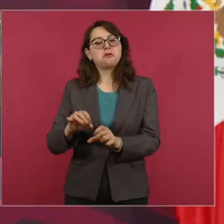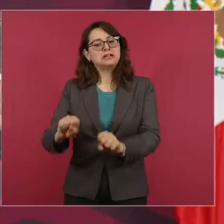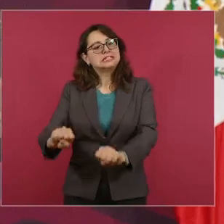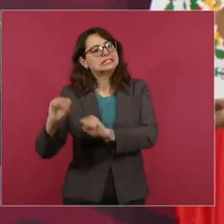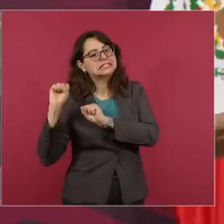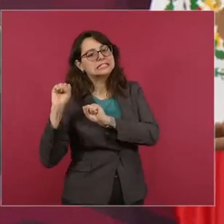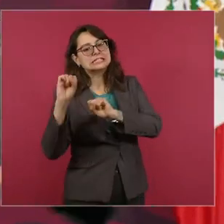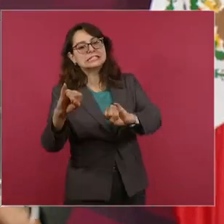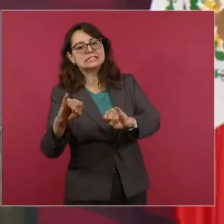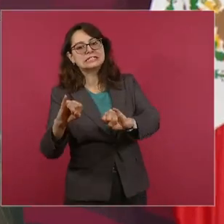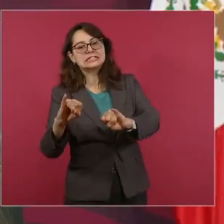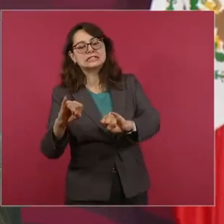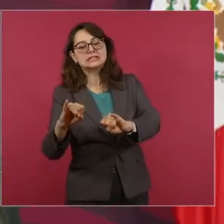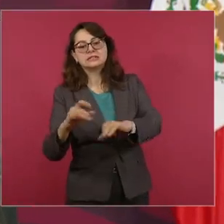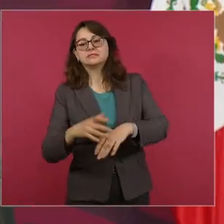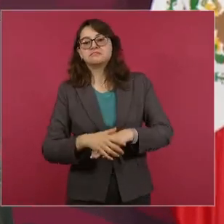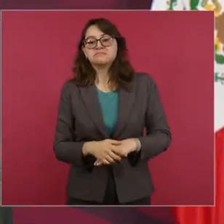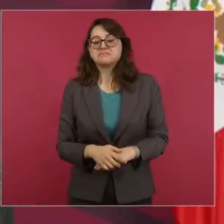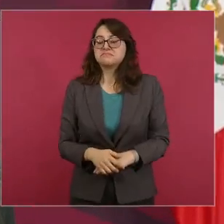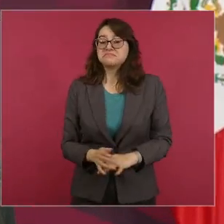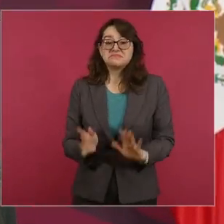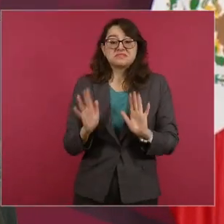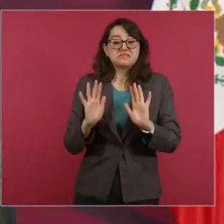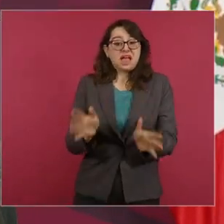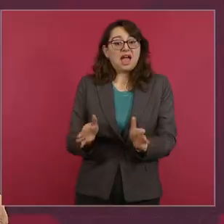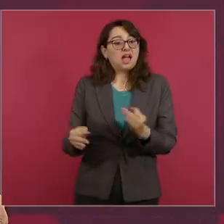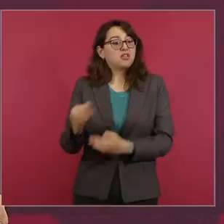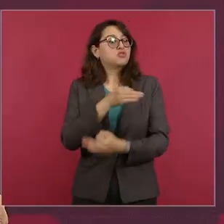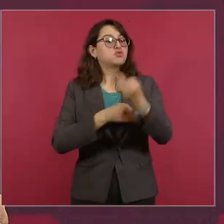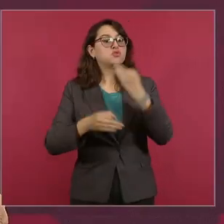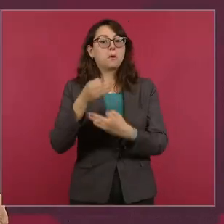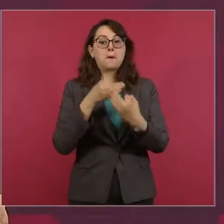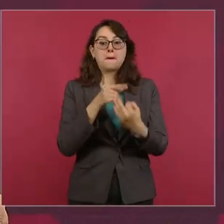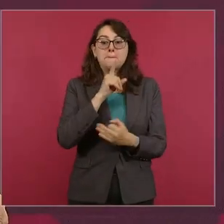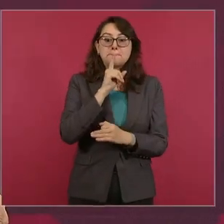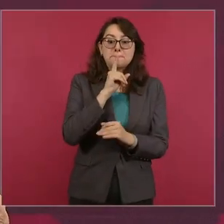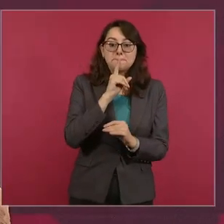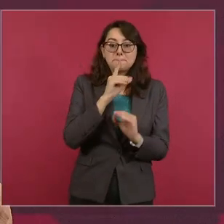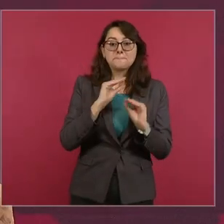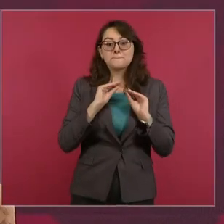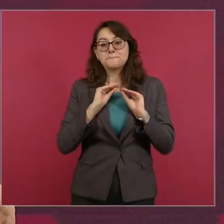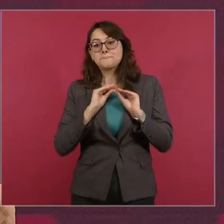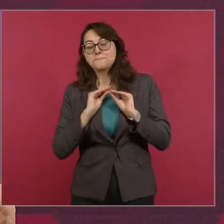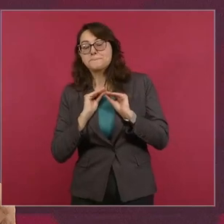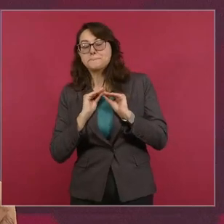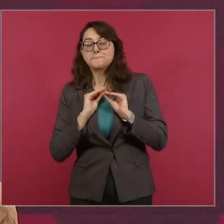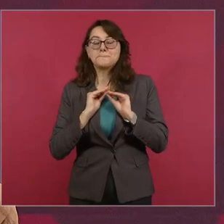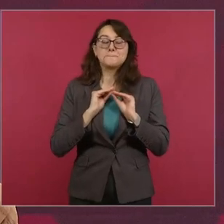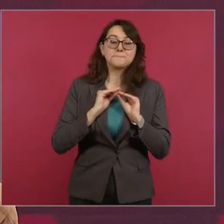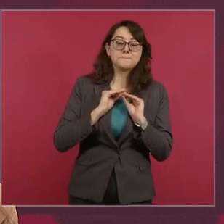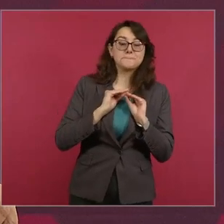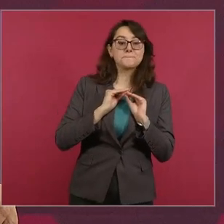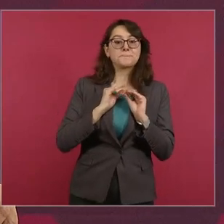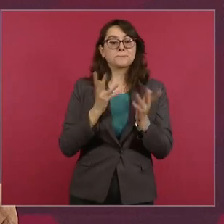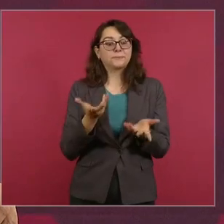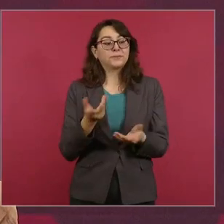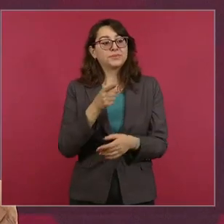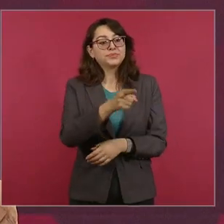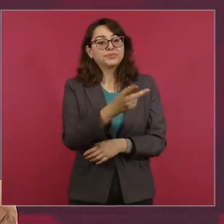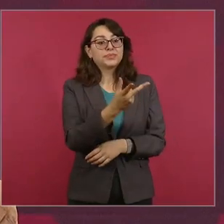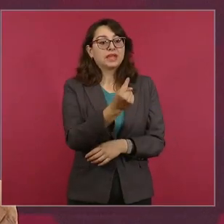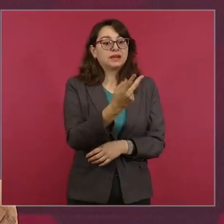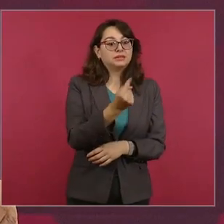críticas, sino nada más se dedicaran lo de los medios